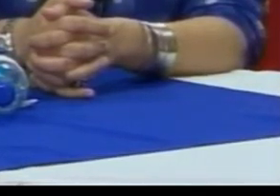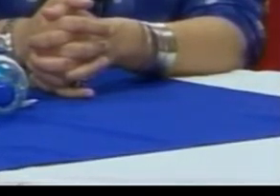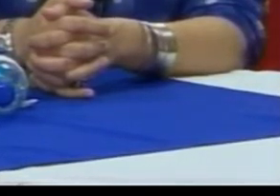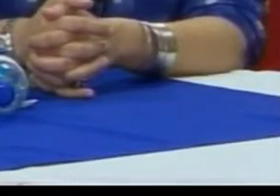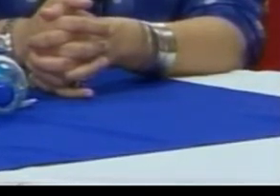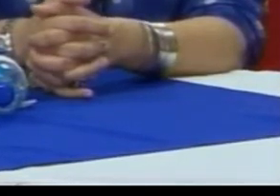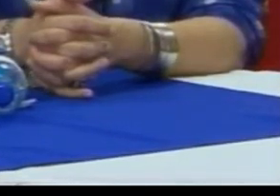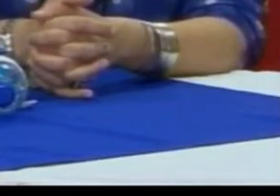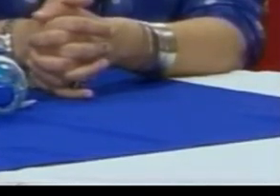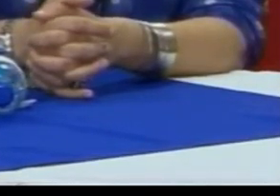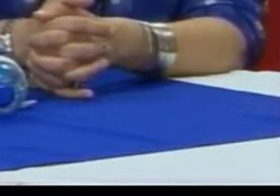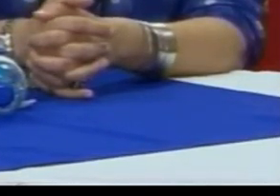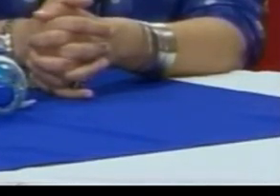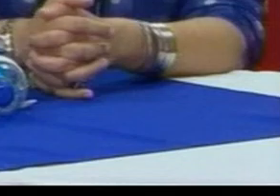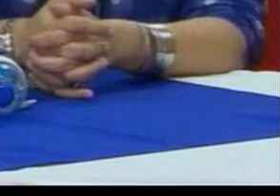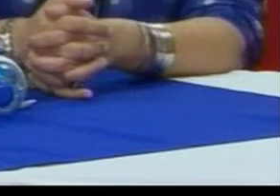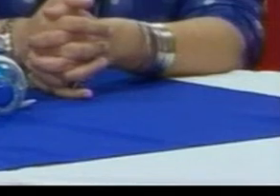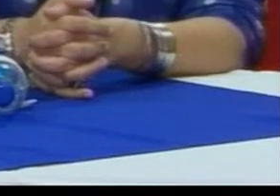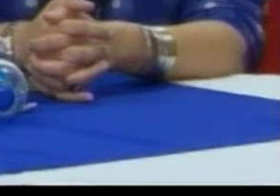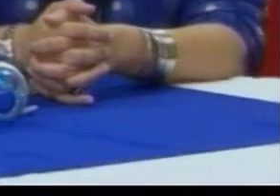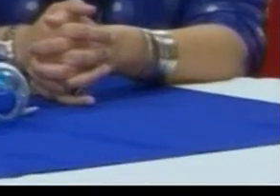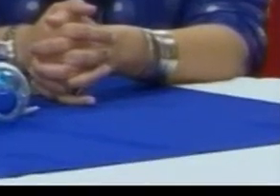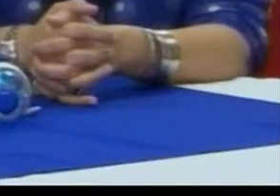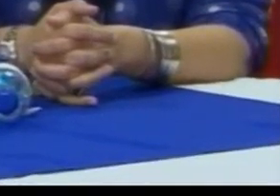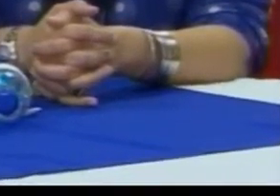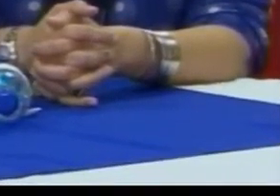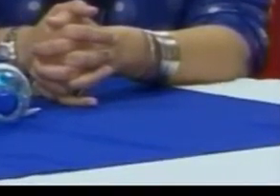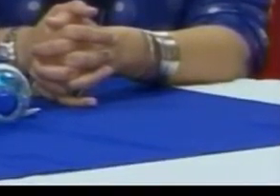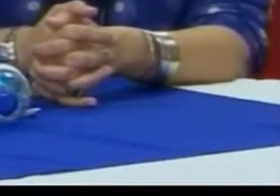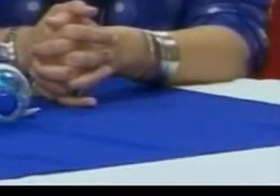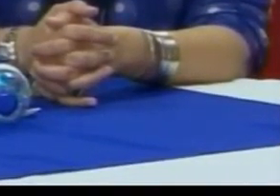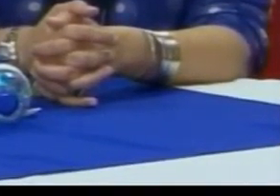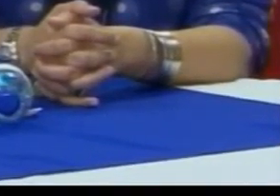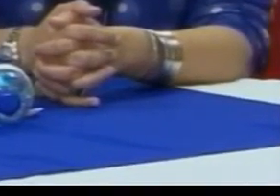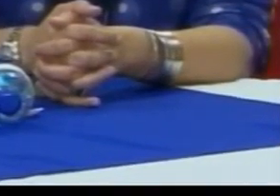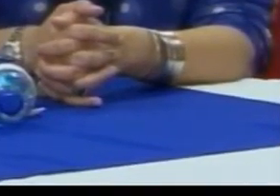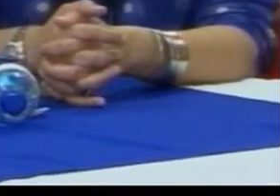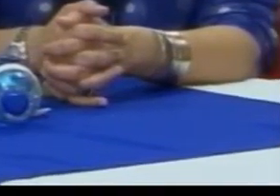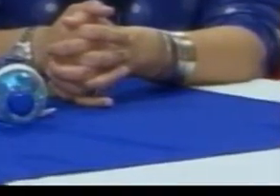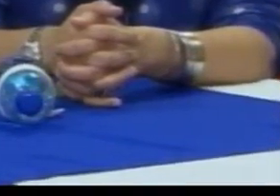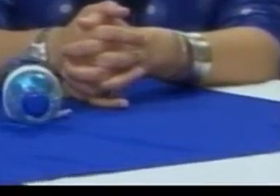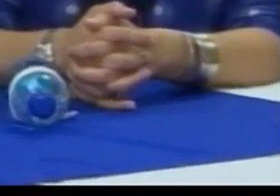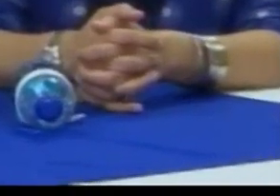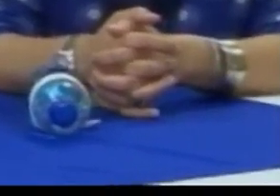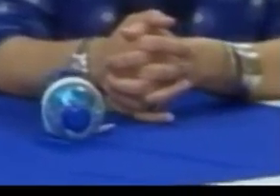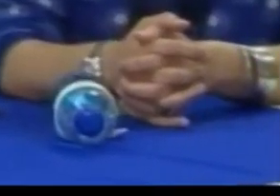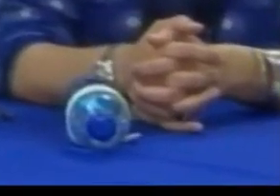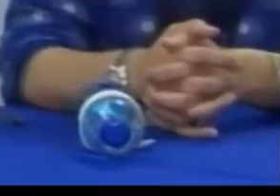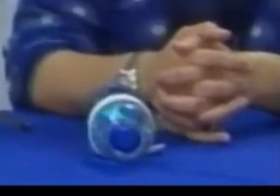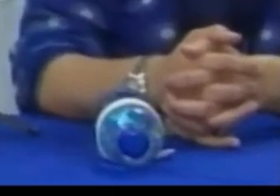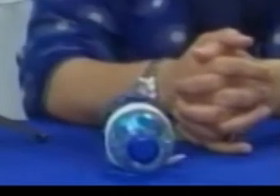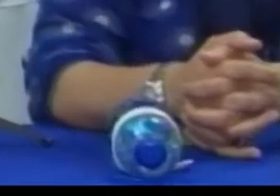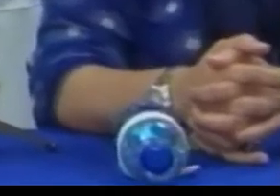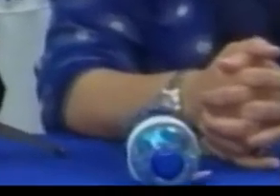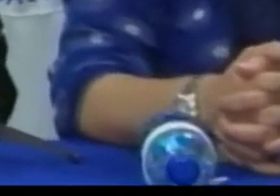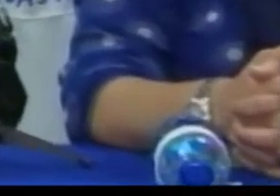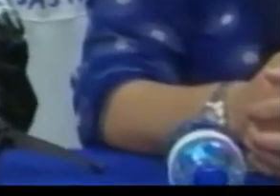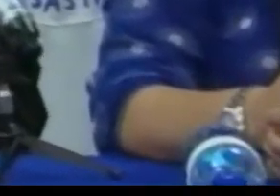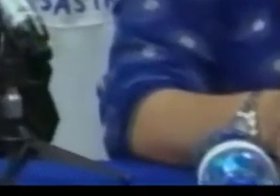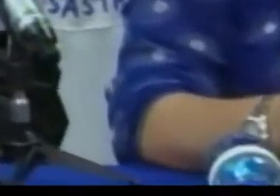nosotros vamos a hacer un balance de lo que fue el segundo ejercicio nacional